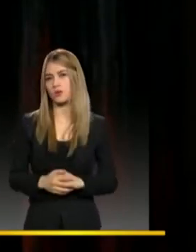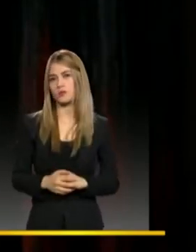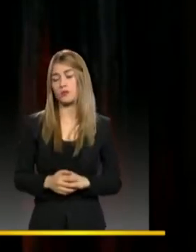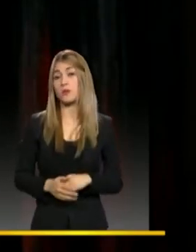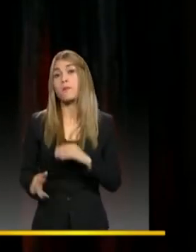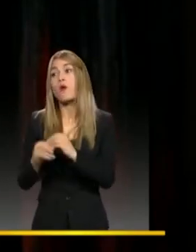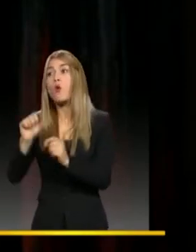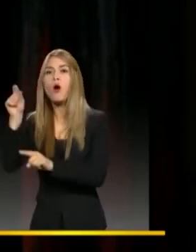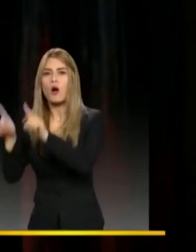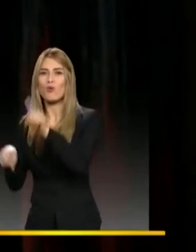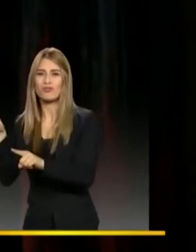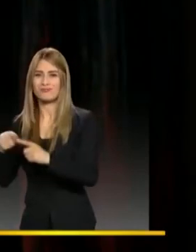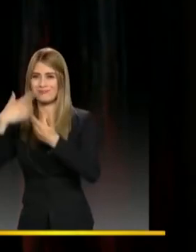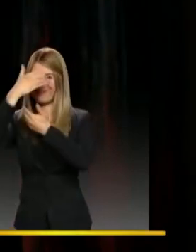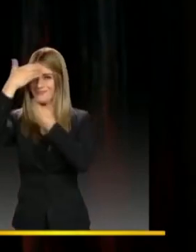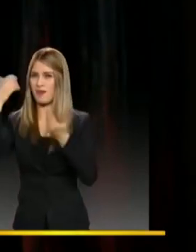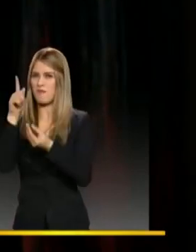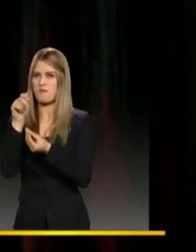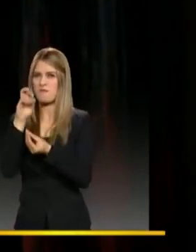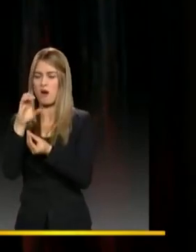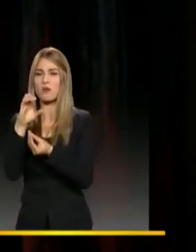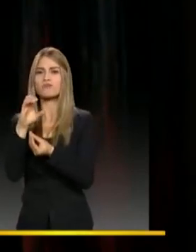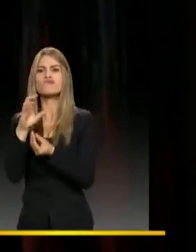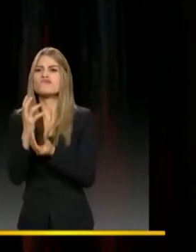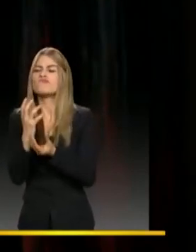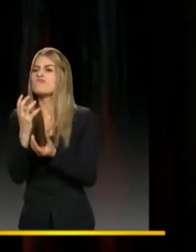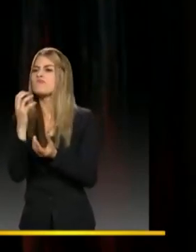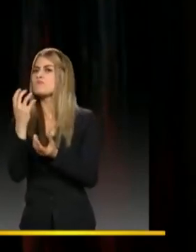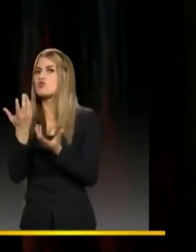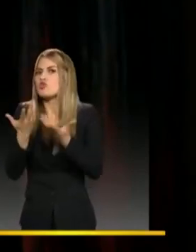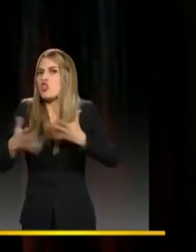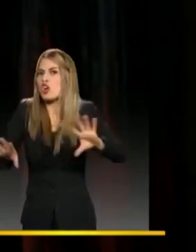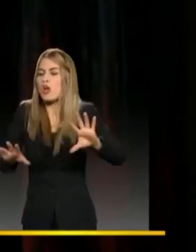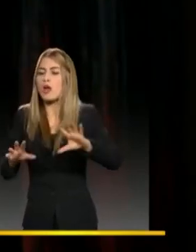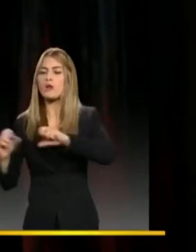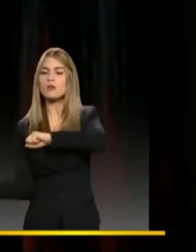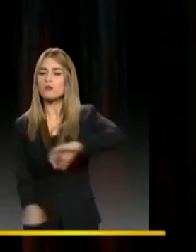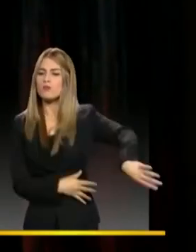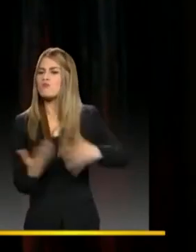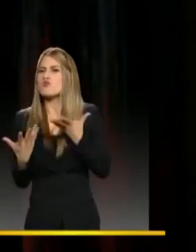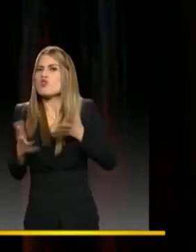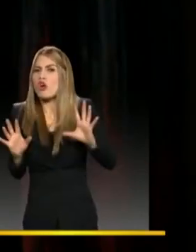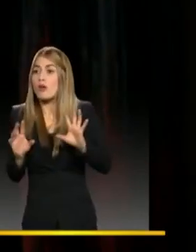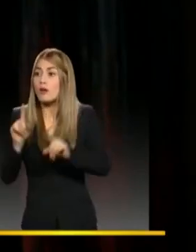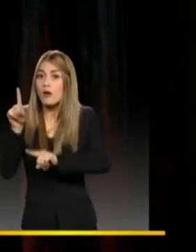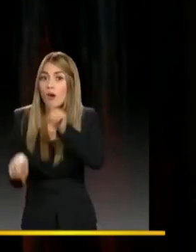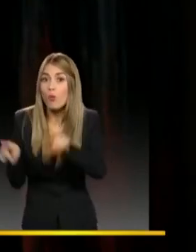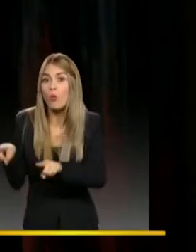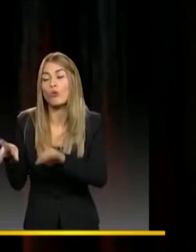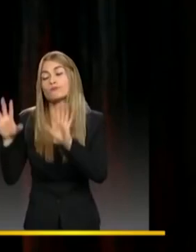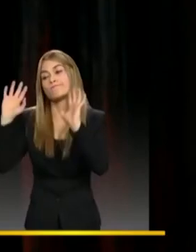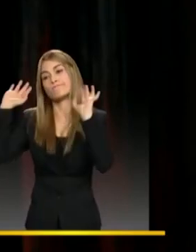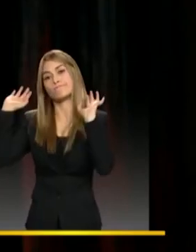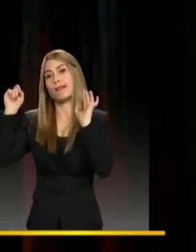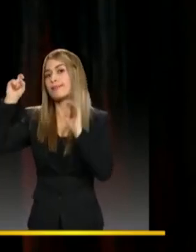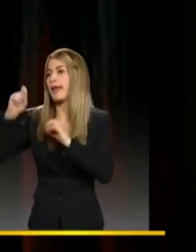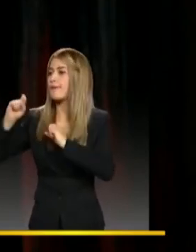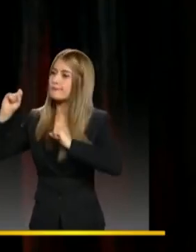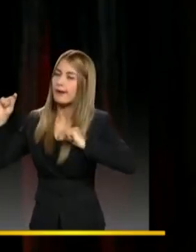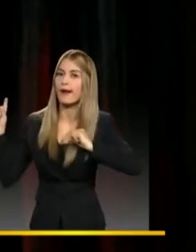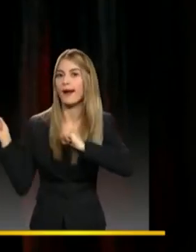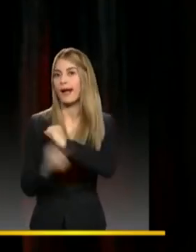delinquiendo, un pequeño grupo de antiguos guerrilleros a quienes les caerá todo el peso de la ley y